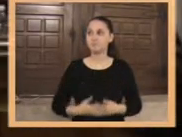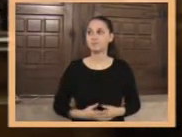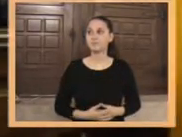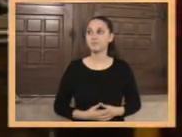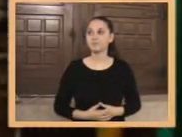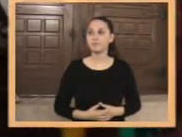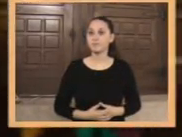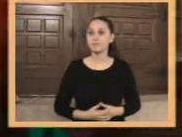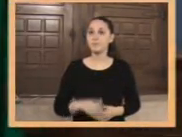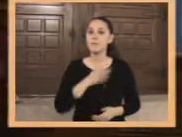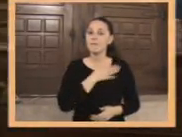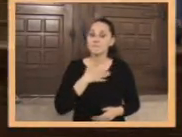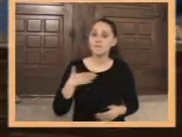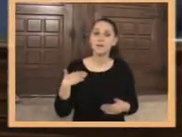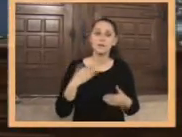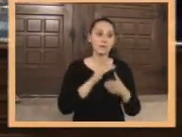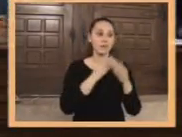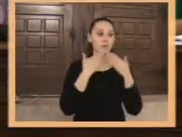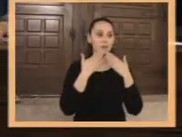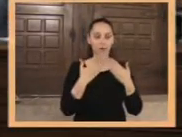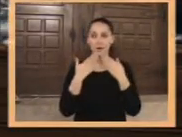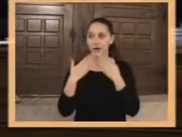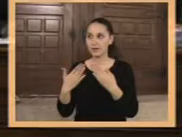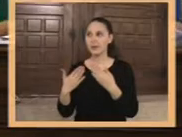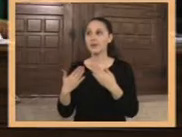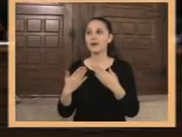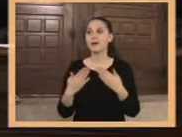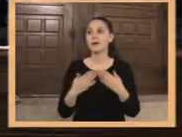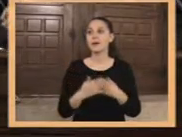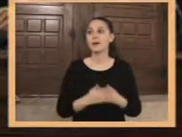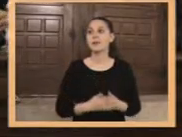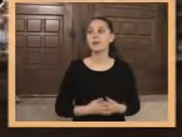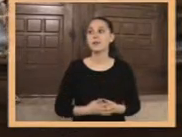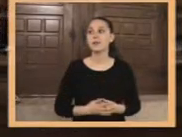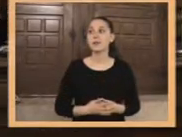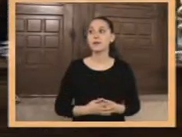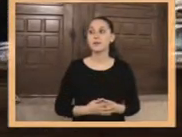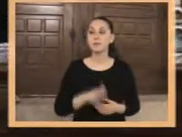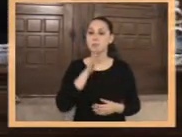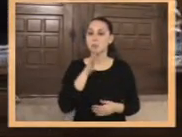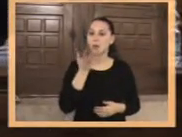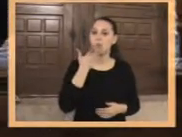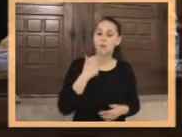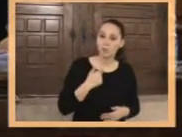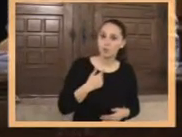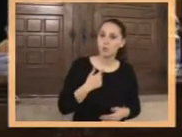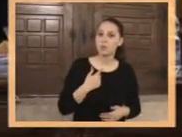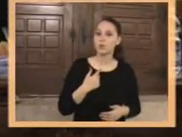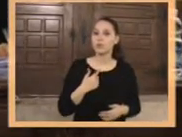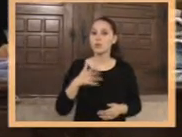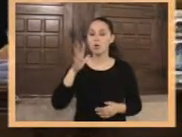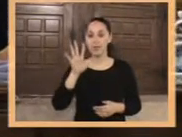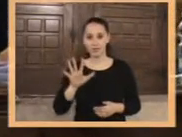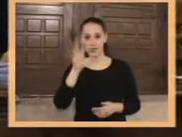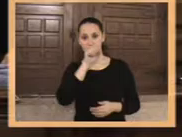quiero agradecerle de manera especial, al margen de lo que dice el señor Izquierdo, sé y conozco, porque lleva casi 5 años